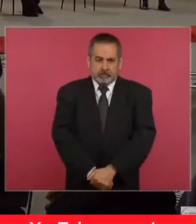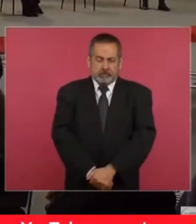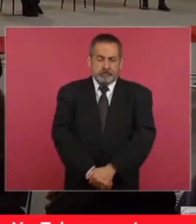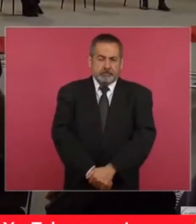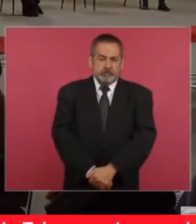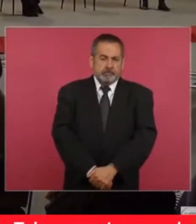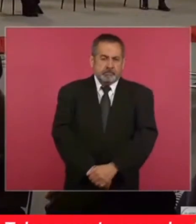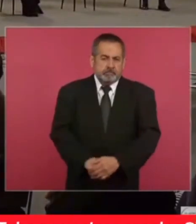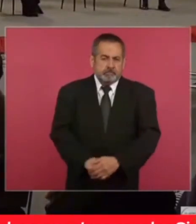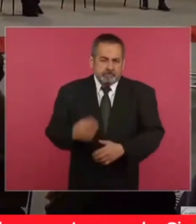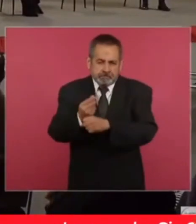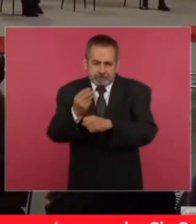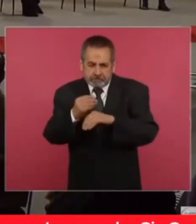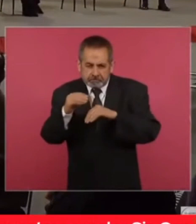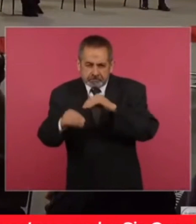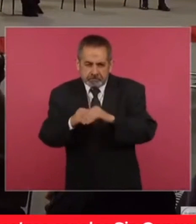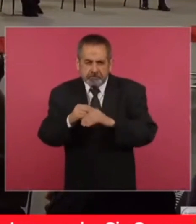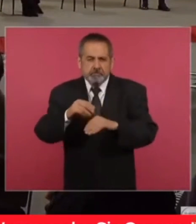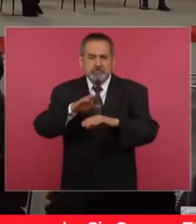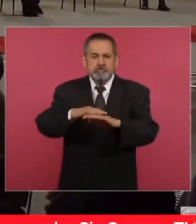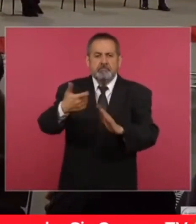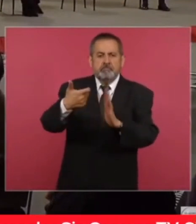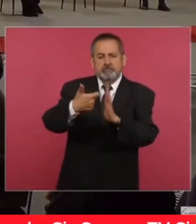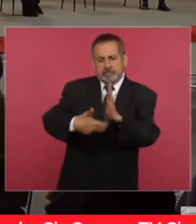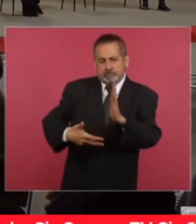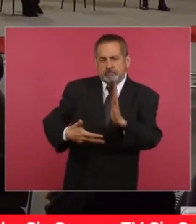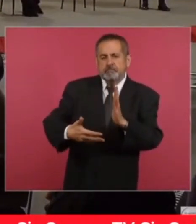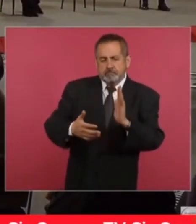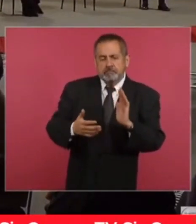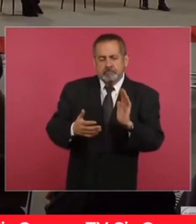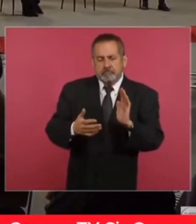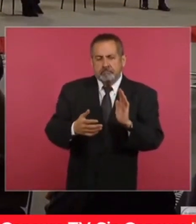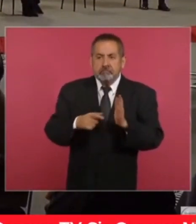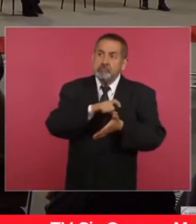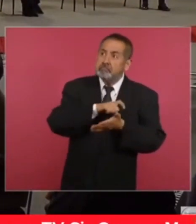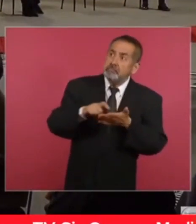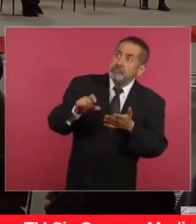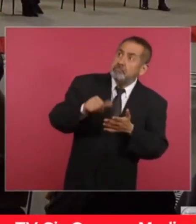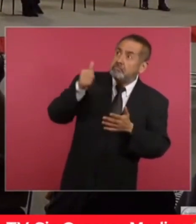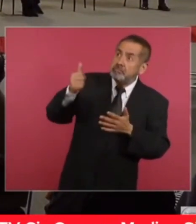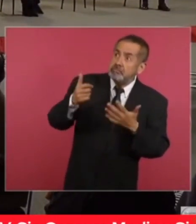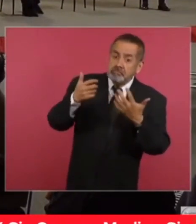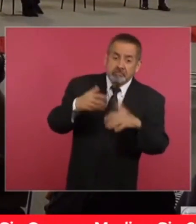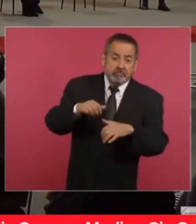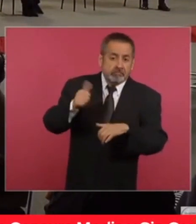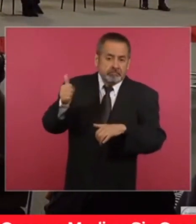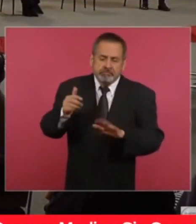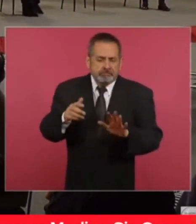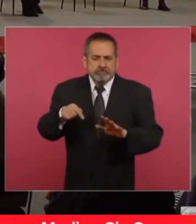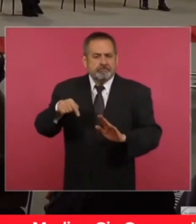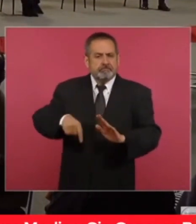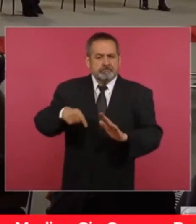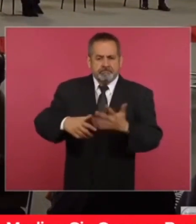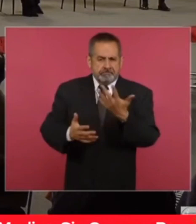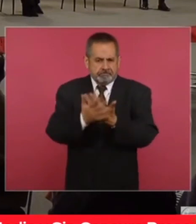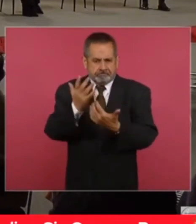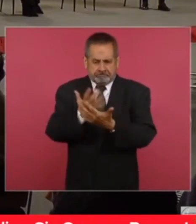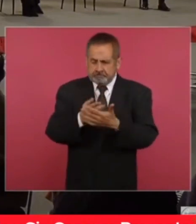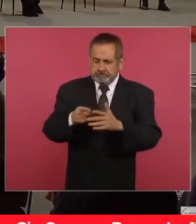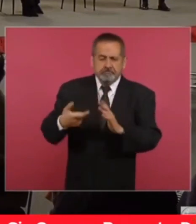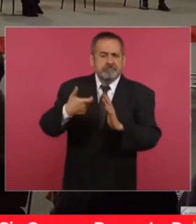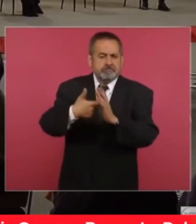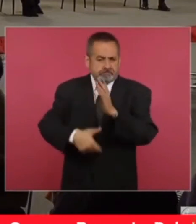erario y para los usuarios de lo que implica el comprarlos en las compañías que normalmente se